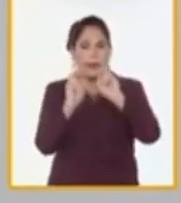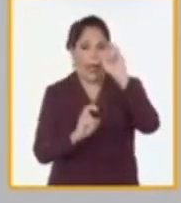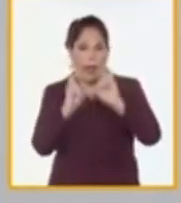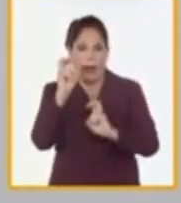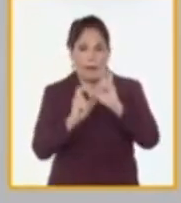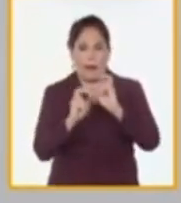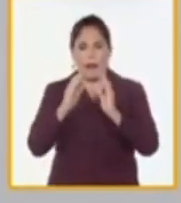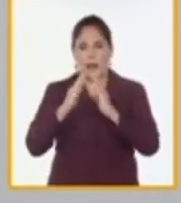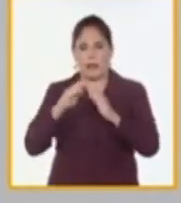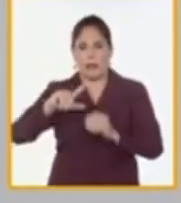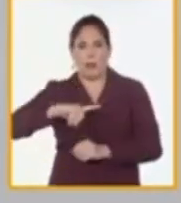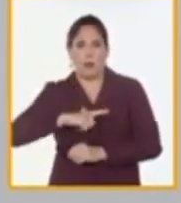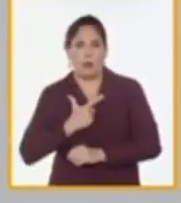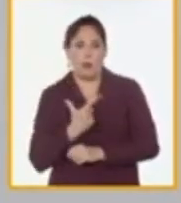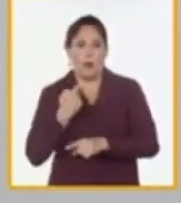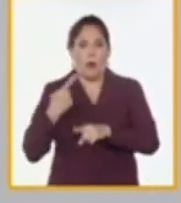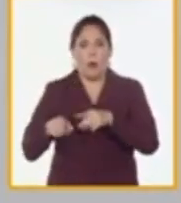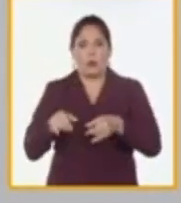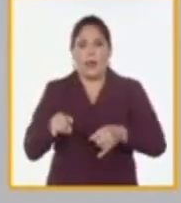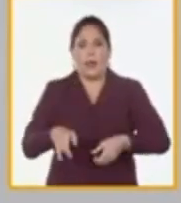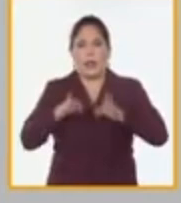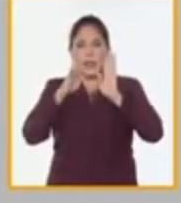las casas de cultura y el resto de las instituciones.